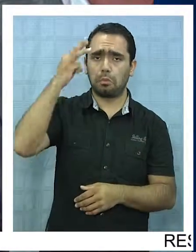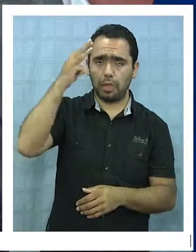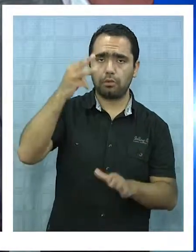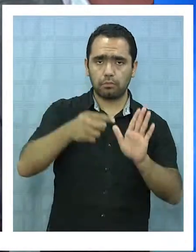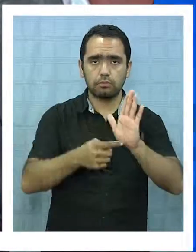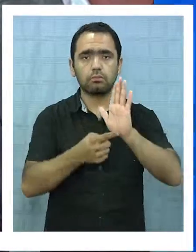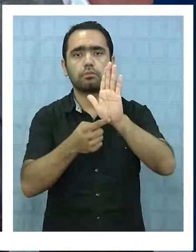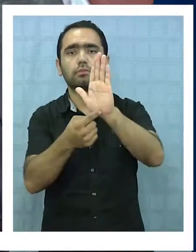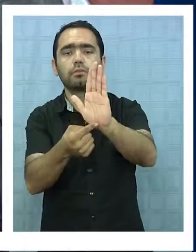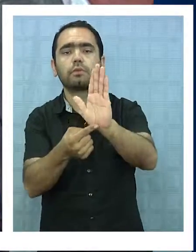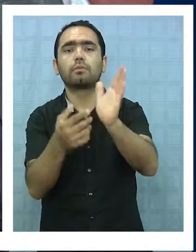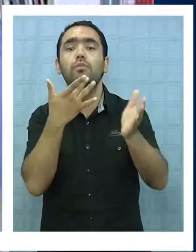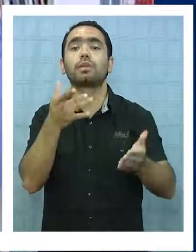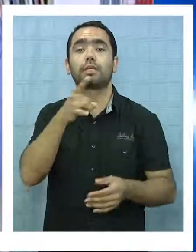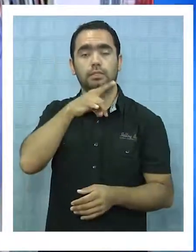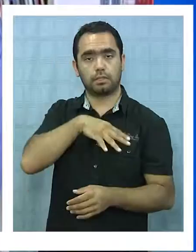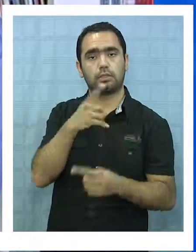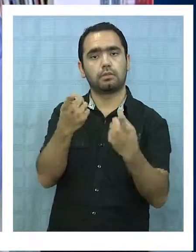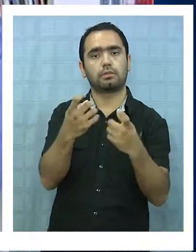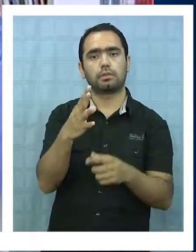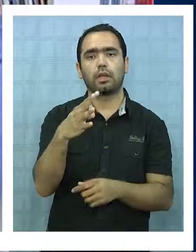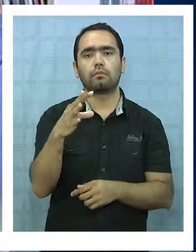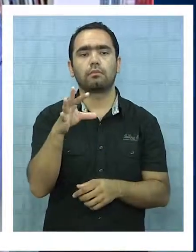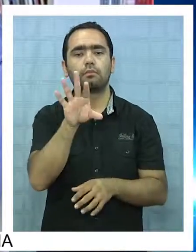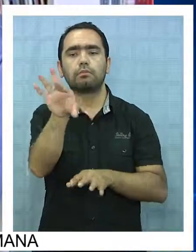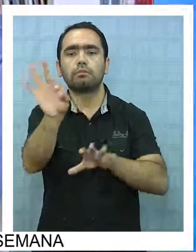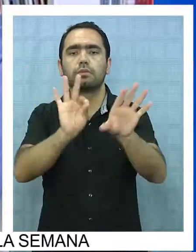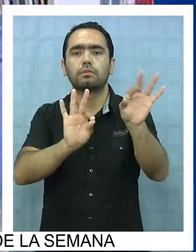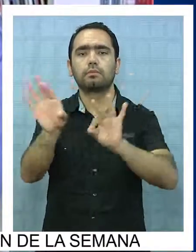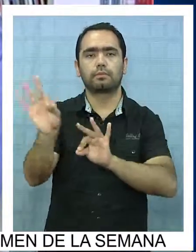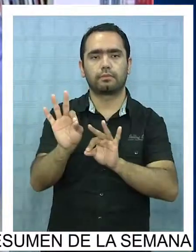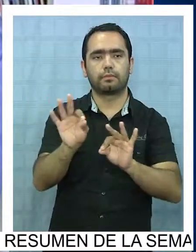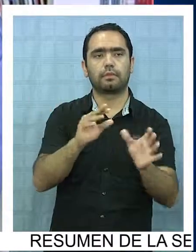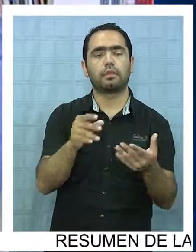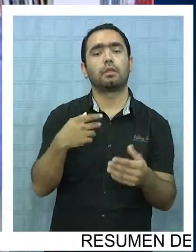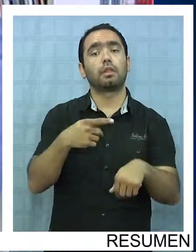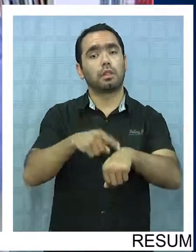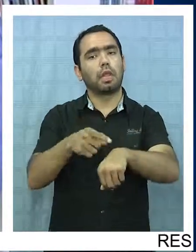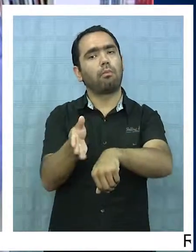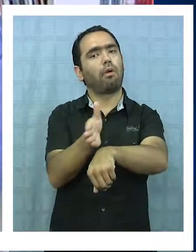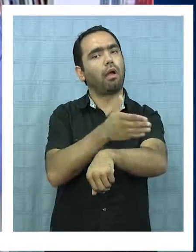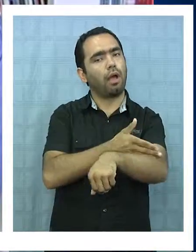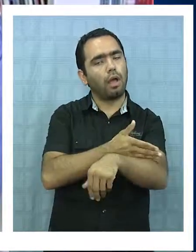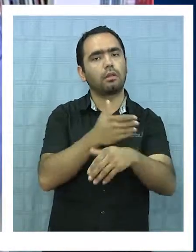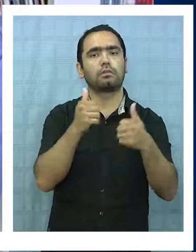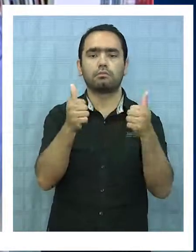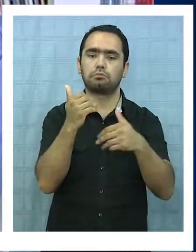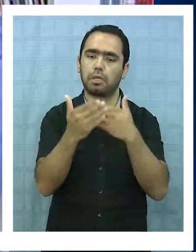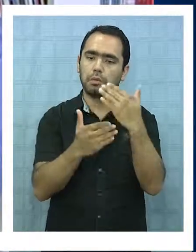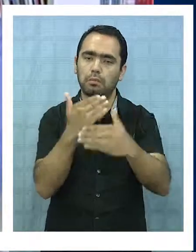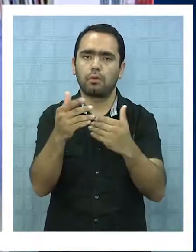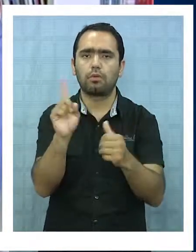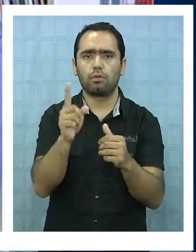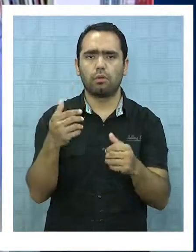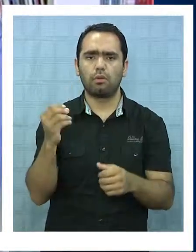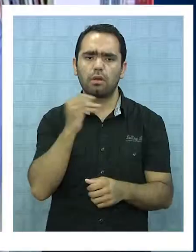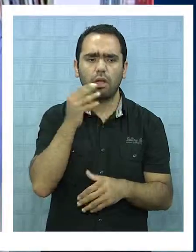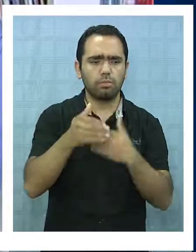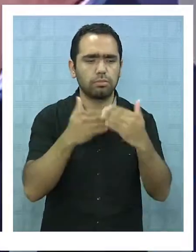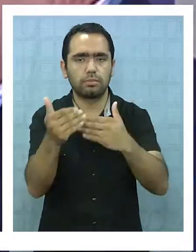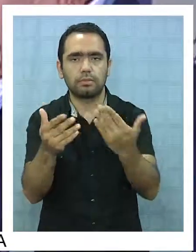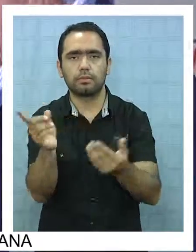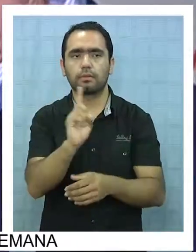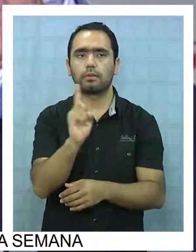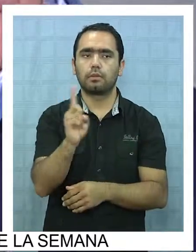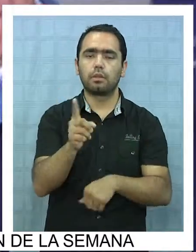aquí Chile necesita una alternativa. Con tiempo, haciendo las cosas bien y no a empujones y no con adelantamiento,